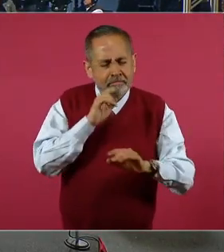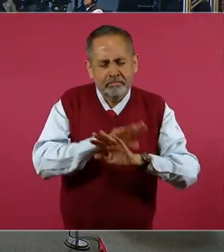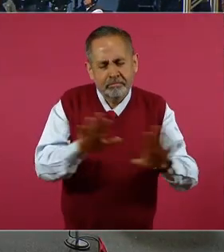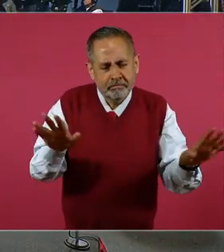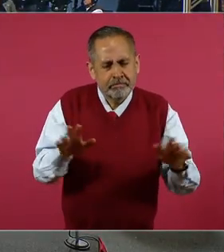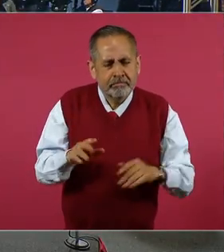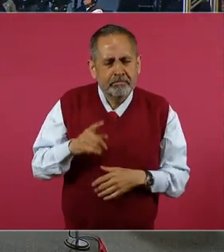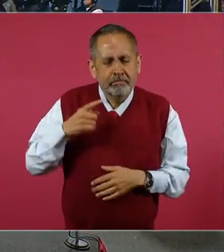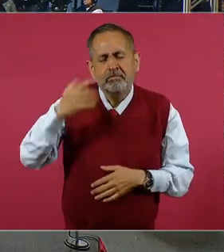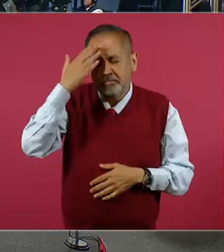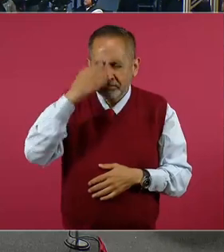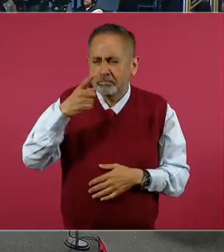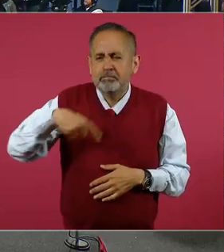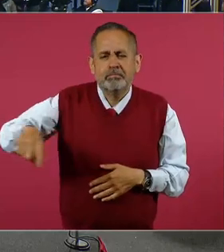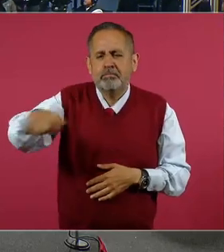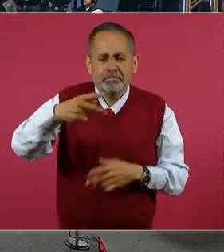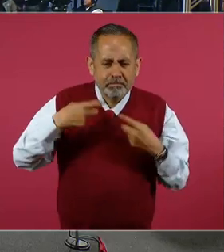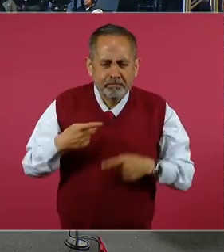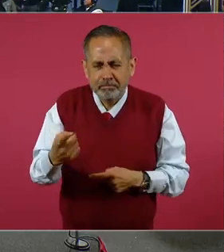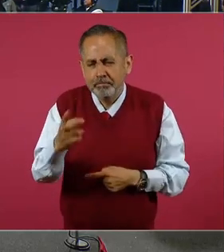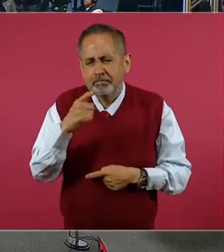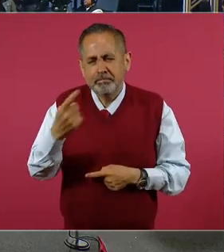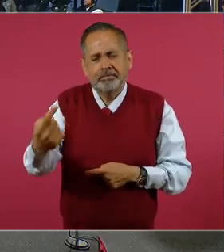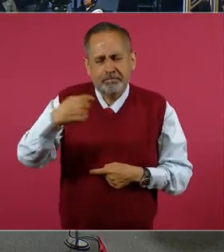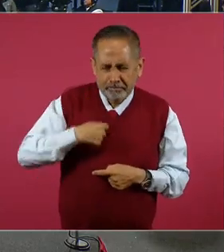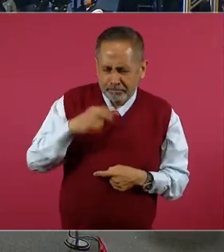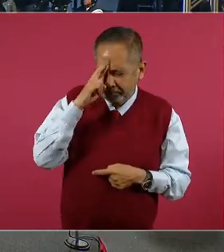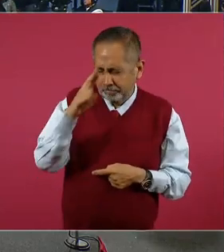la gente me va a respetar,